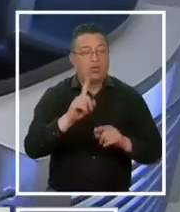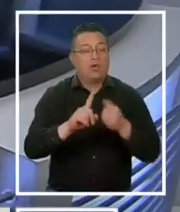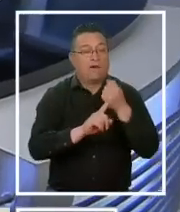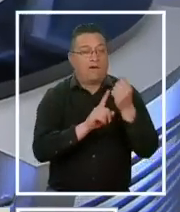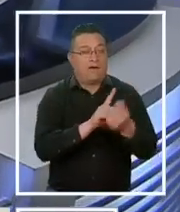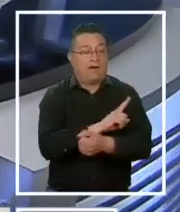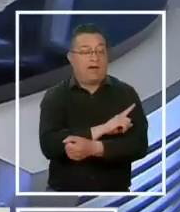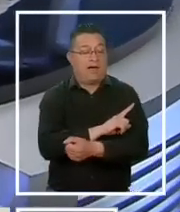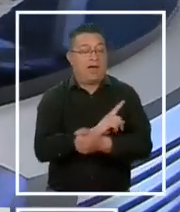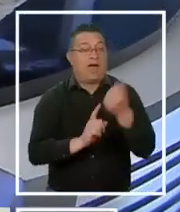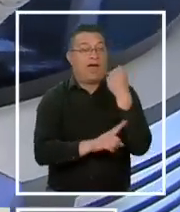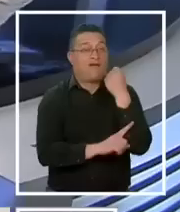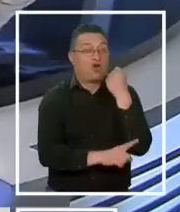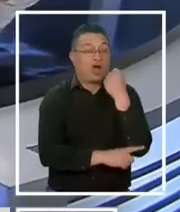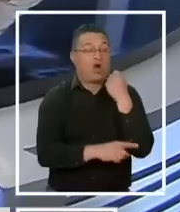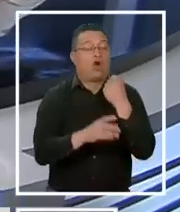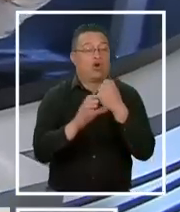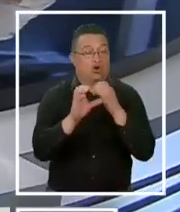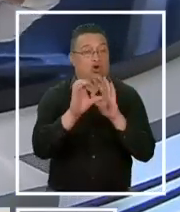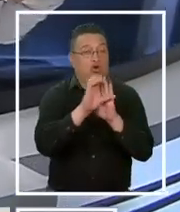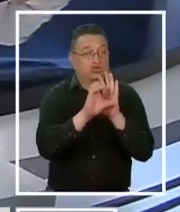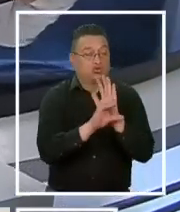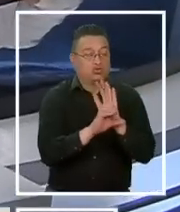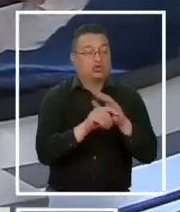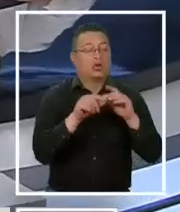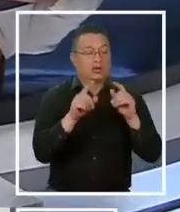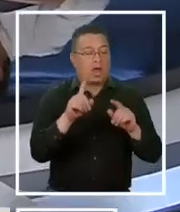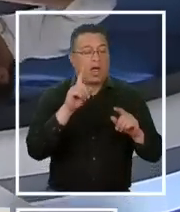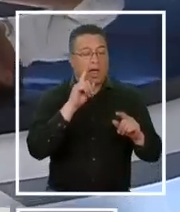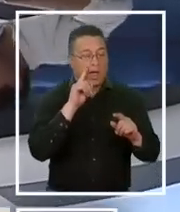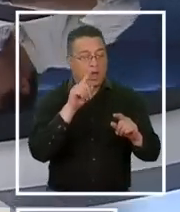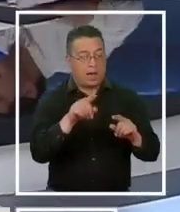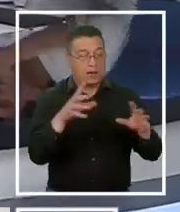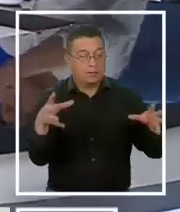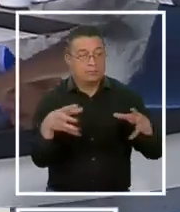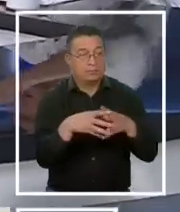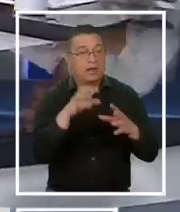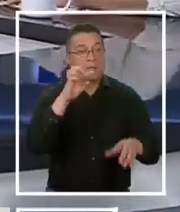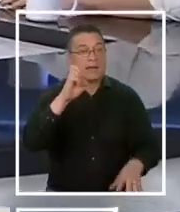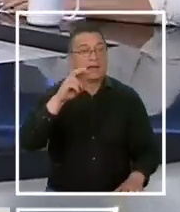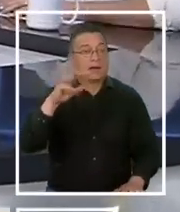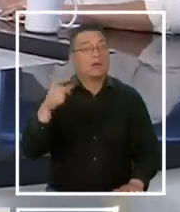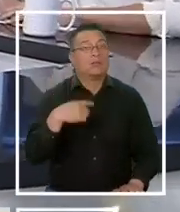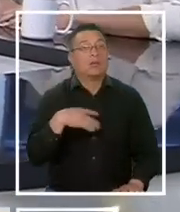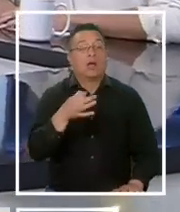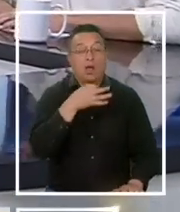hay abogados expertos no solo de de esta área penalista